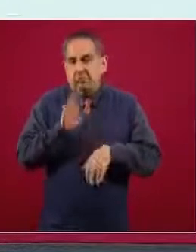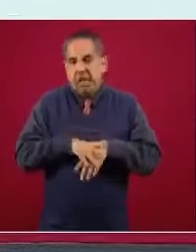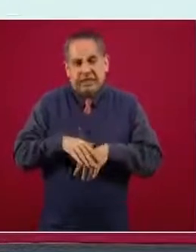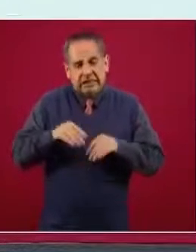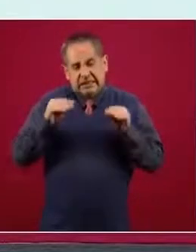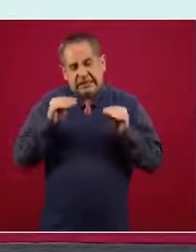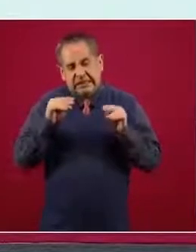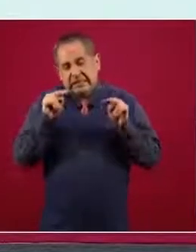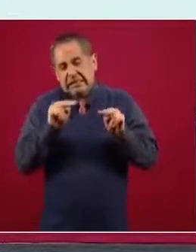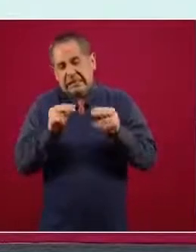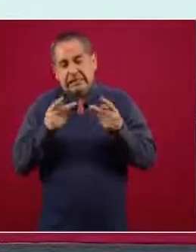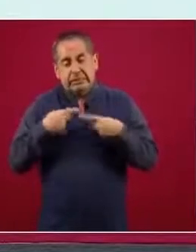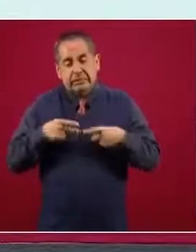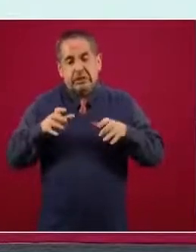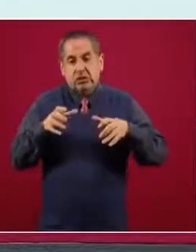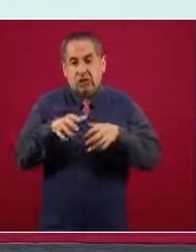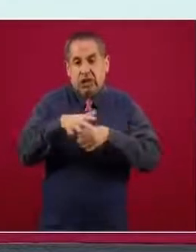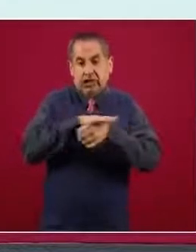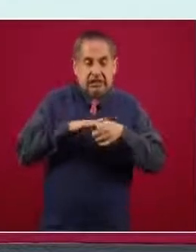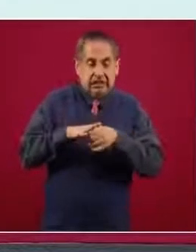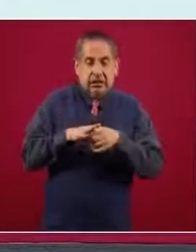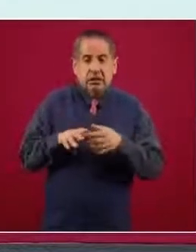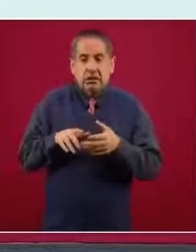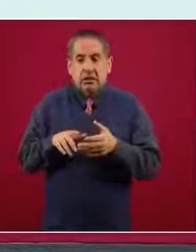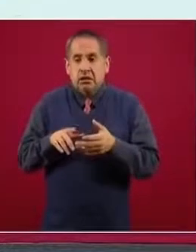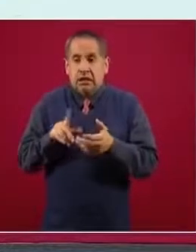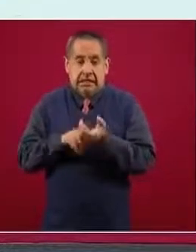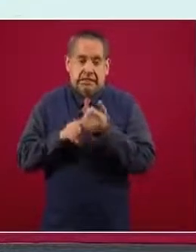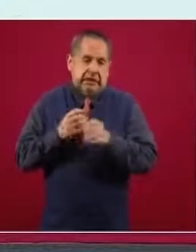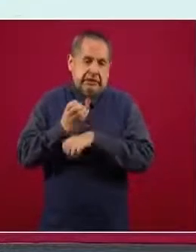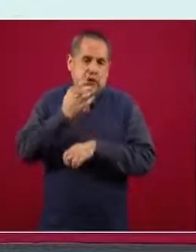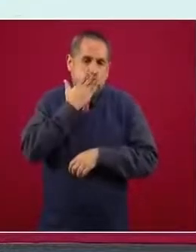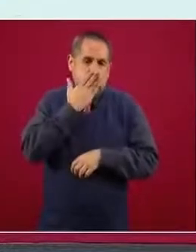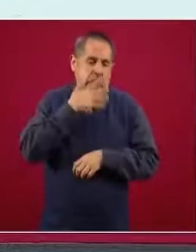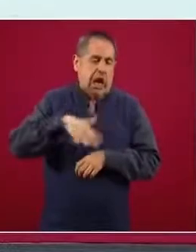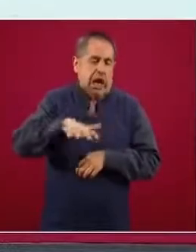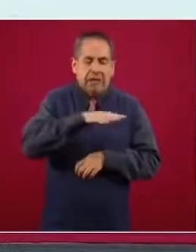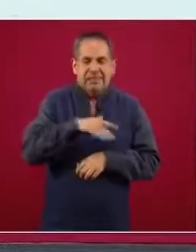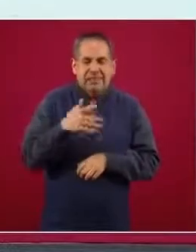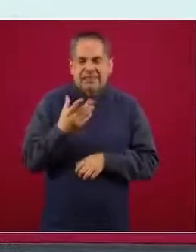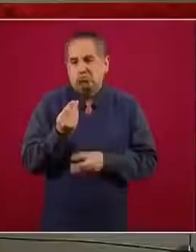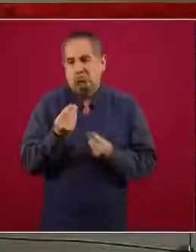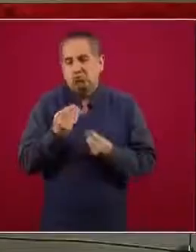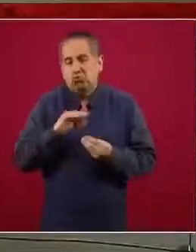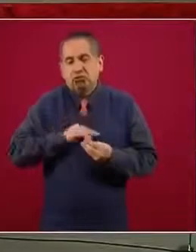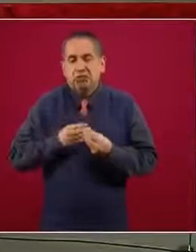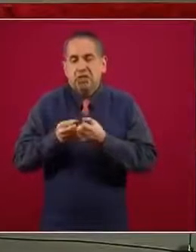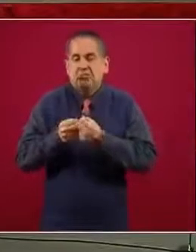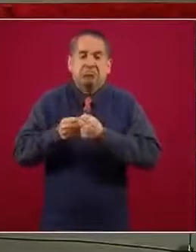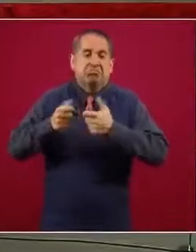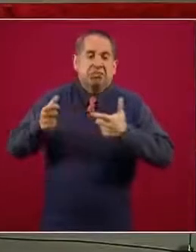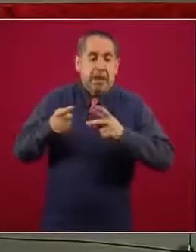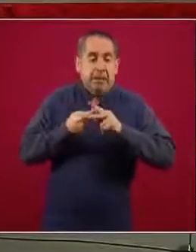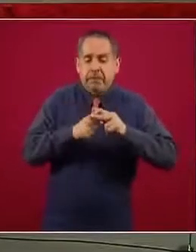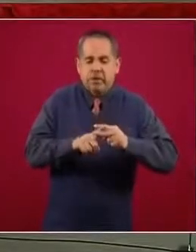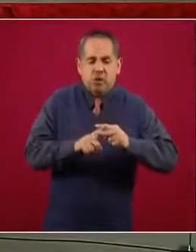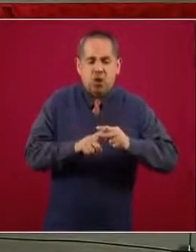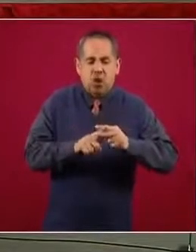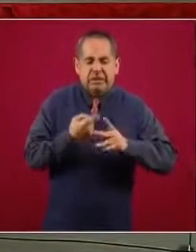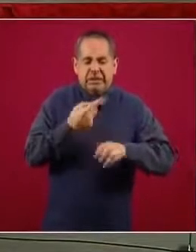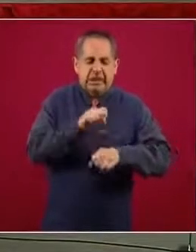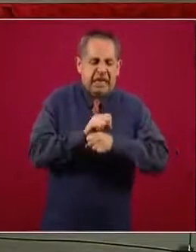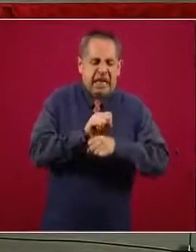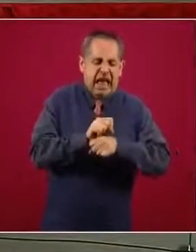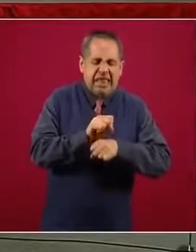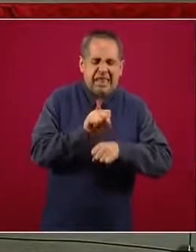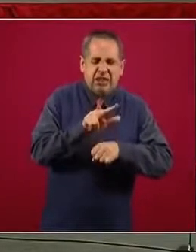mayor población, cantidad poblacional del estado de Sonora, pues bueno, tuvo un incremento que inició aproximadamente en la